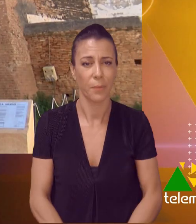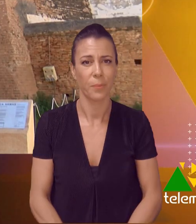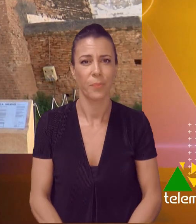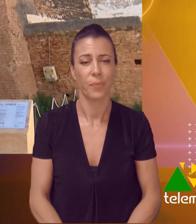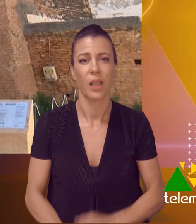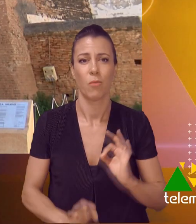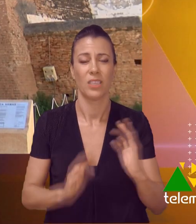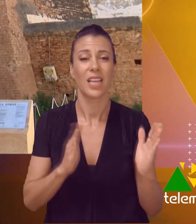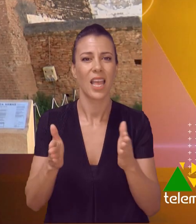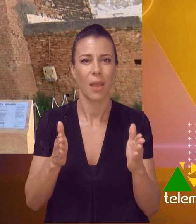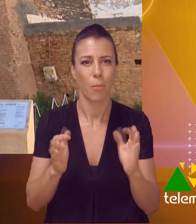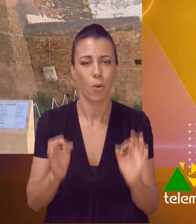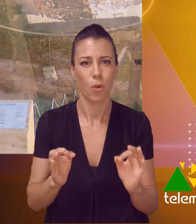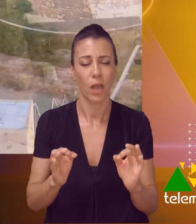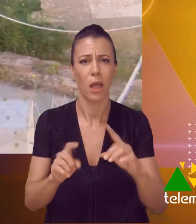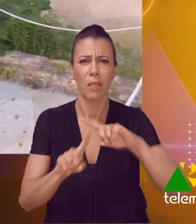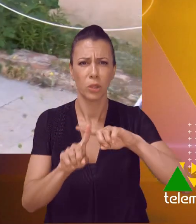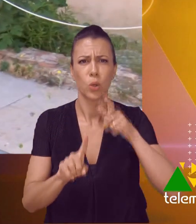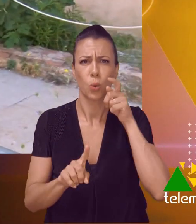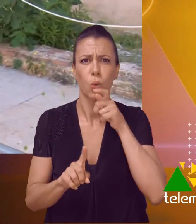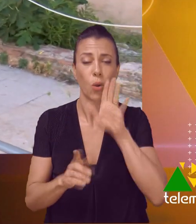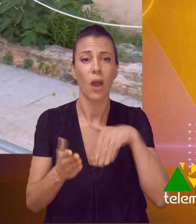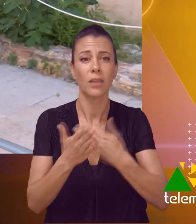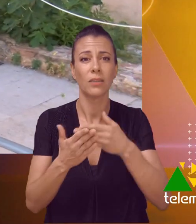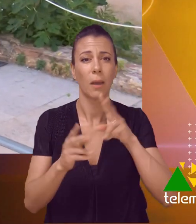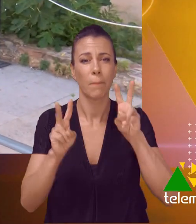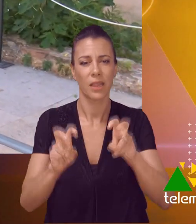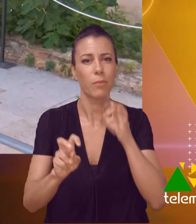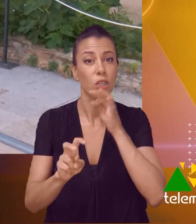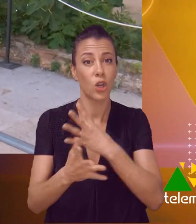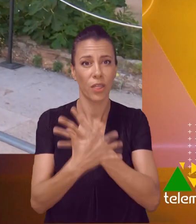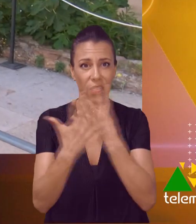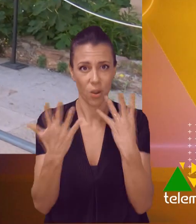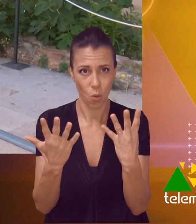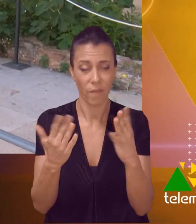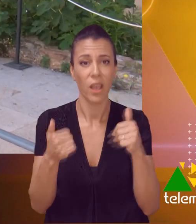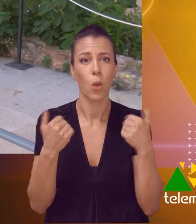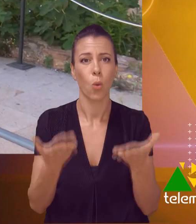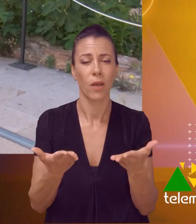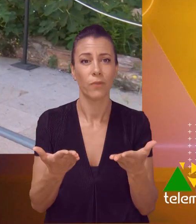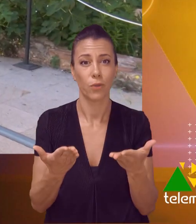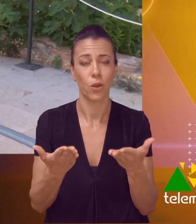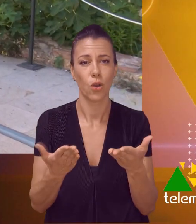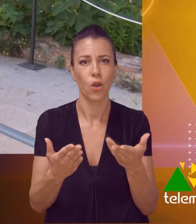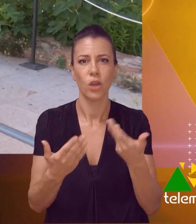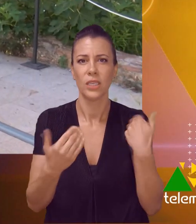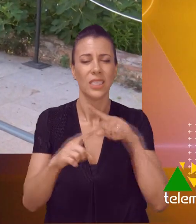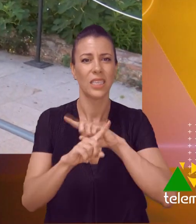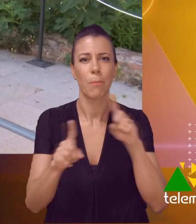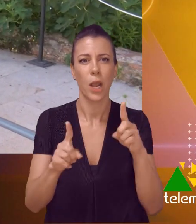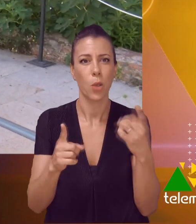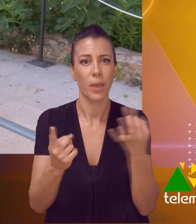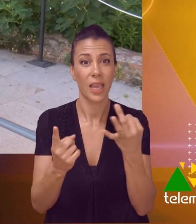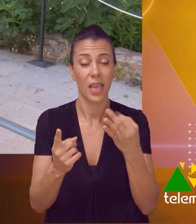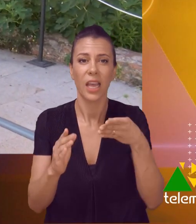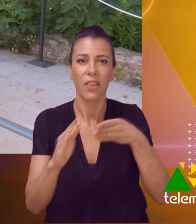de la época, y cementerio que duró hasta principios del siglo XIX, cuando se prohíbe ya enterrar dentro de